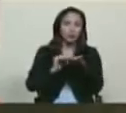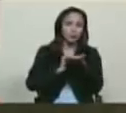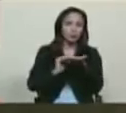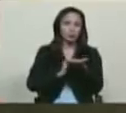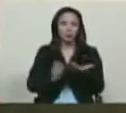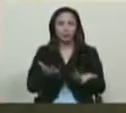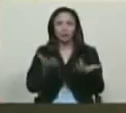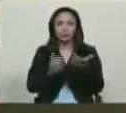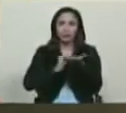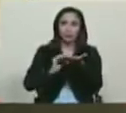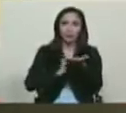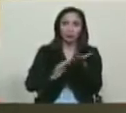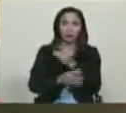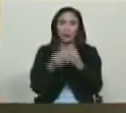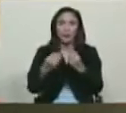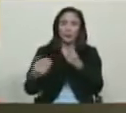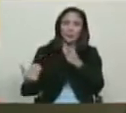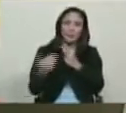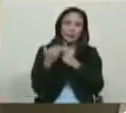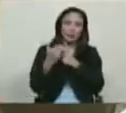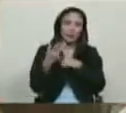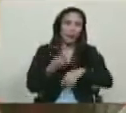la mayor agresión